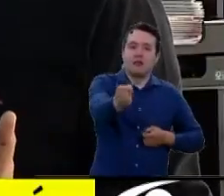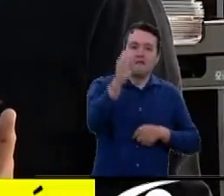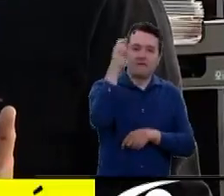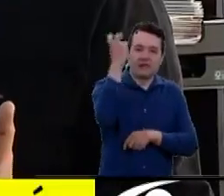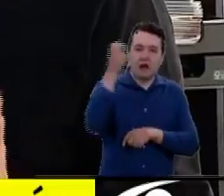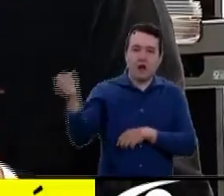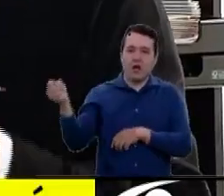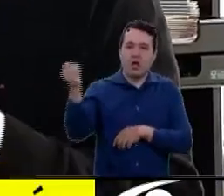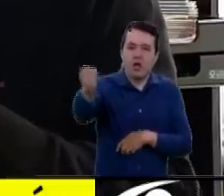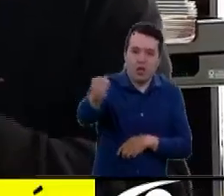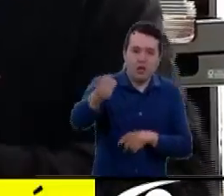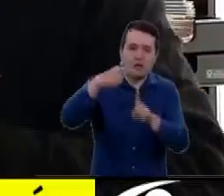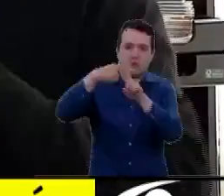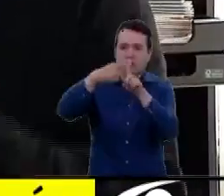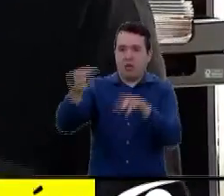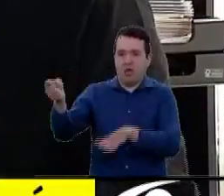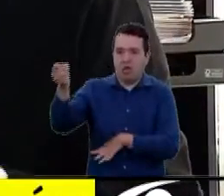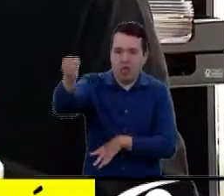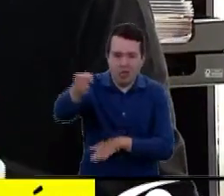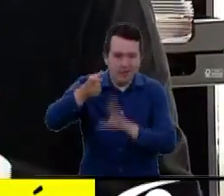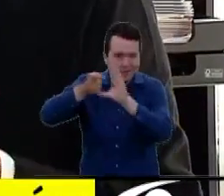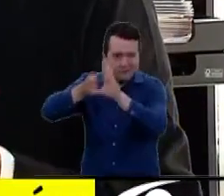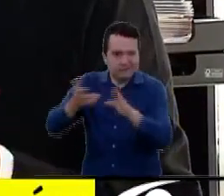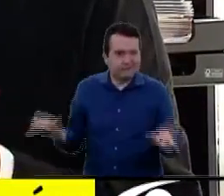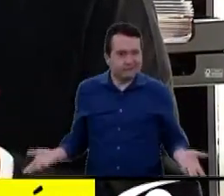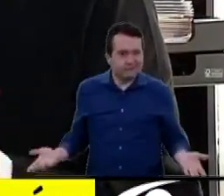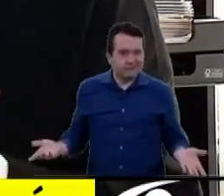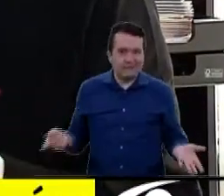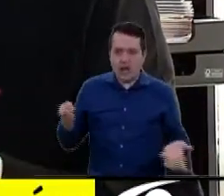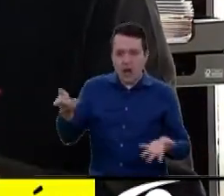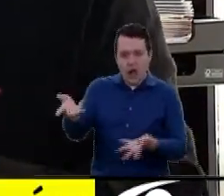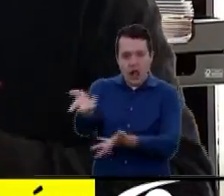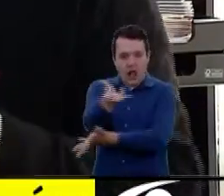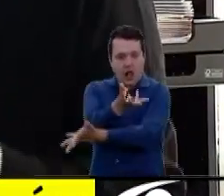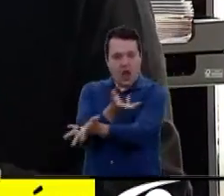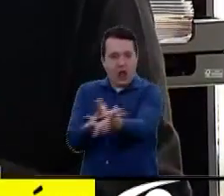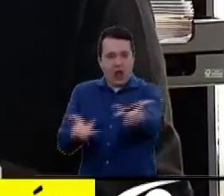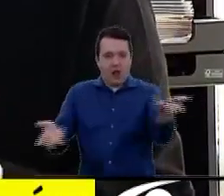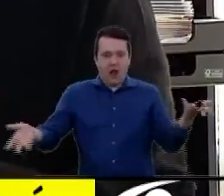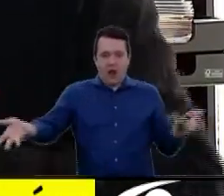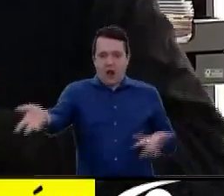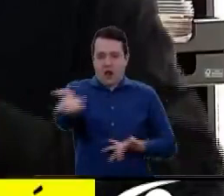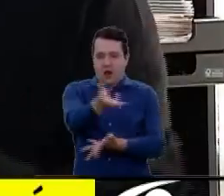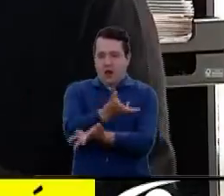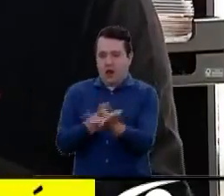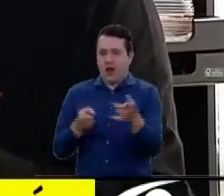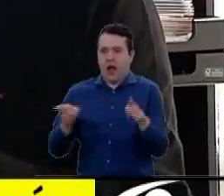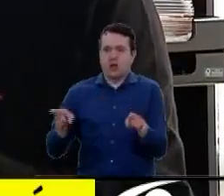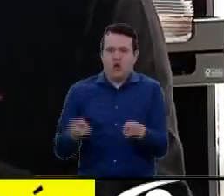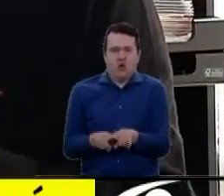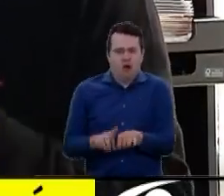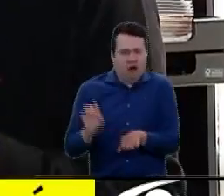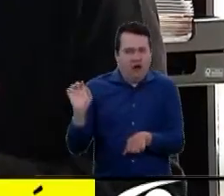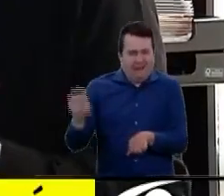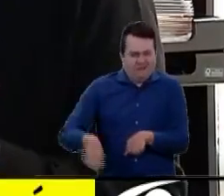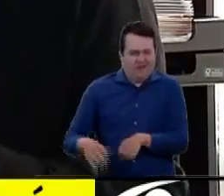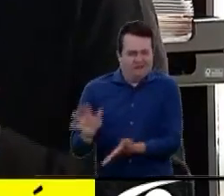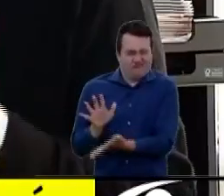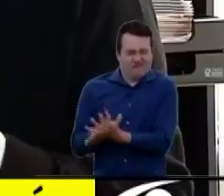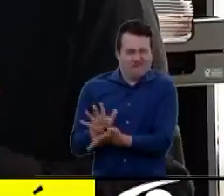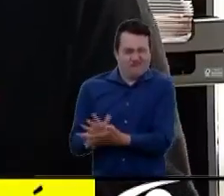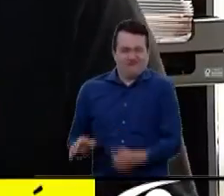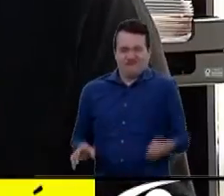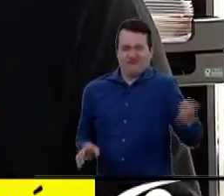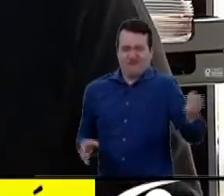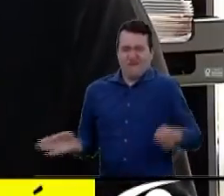de la Nación. Y es en esa interacción en donde tenemos la fórmula, la receta perfecta para la impunidad